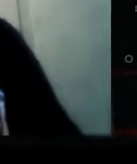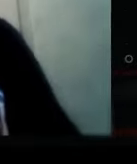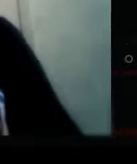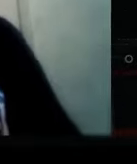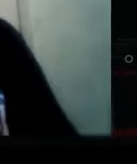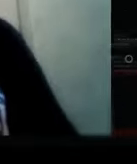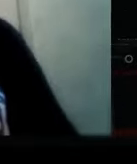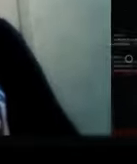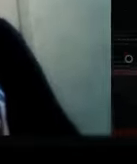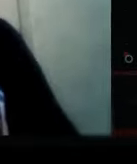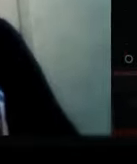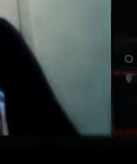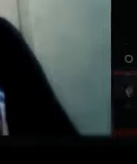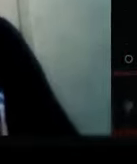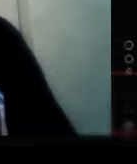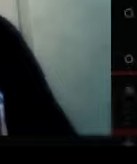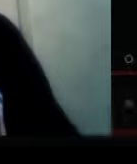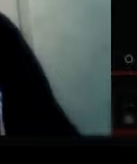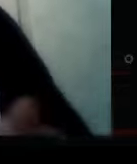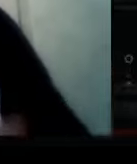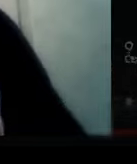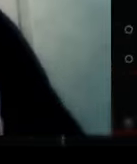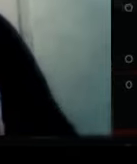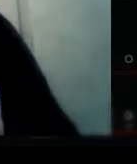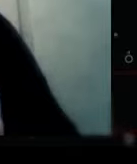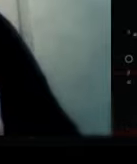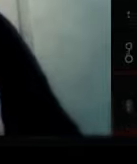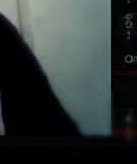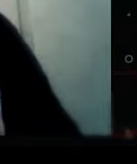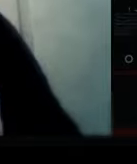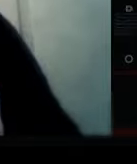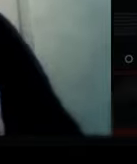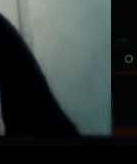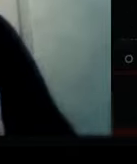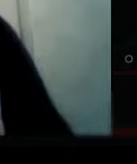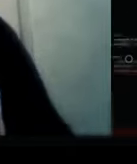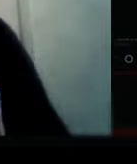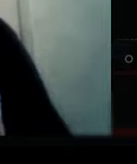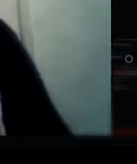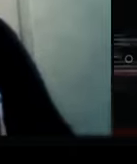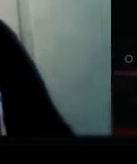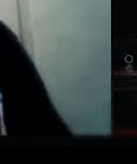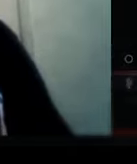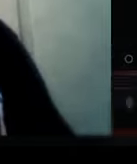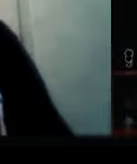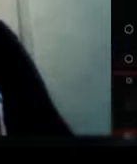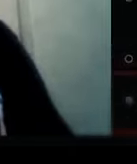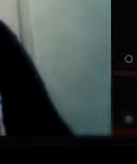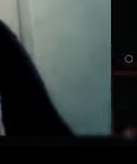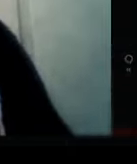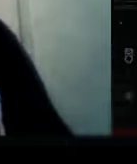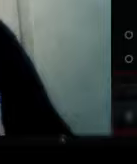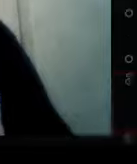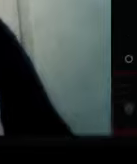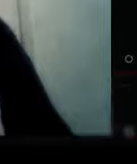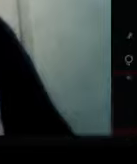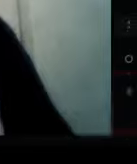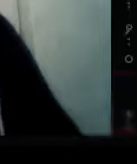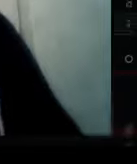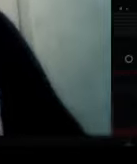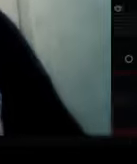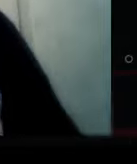y como pues yo ya sabía que era algo grande porque miré en el canal de YouTube del Milenio, de las Noticias Milenio y